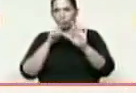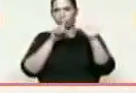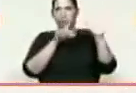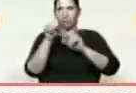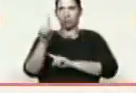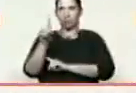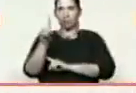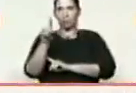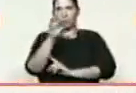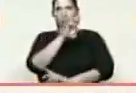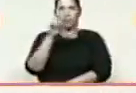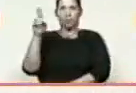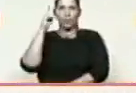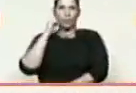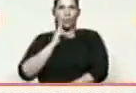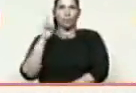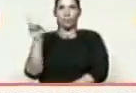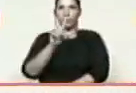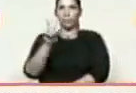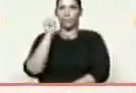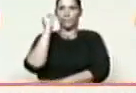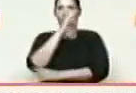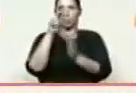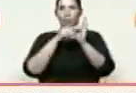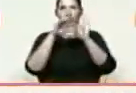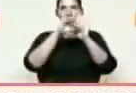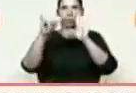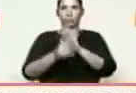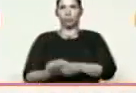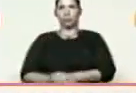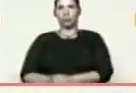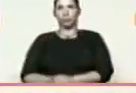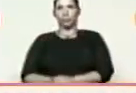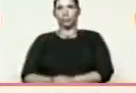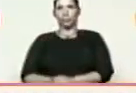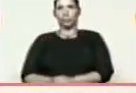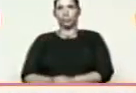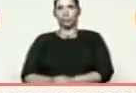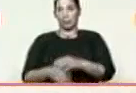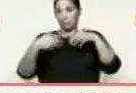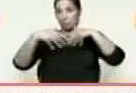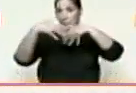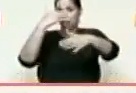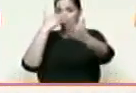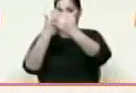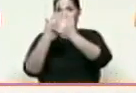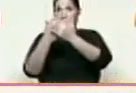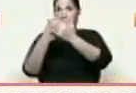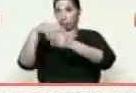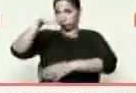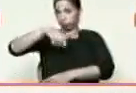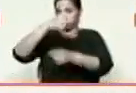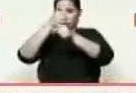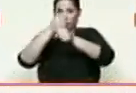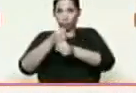República Bolivariana de Venezuela, Asamblea Nacional Constituyente. Tenemos la marcha ya al frente, está aquí esperándonos.